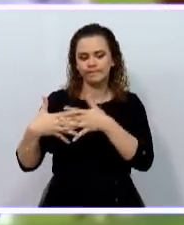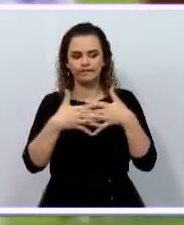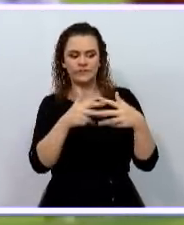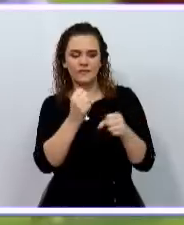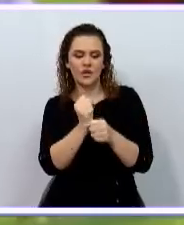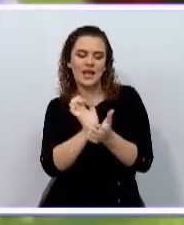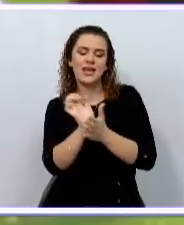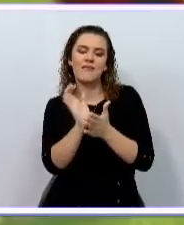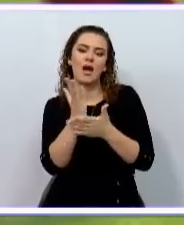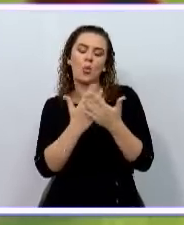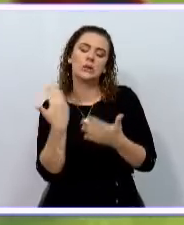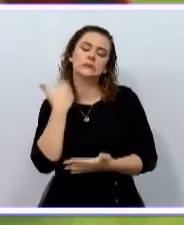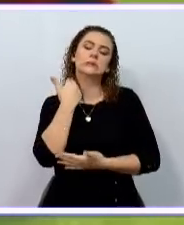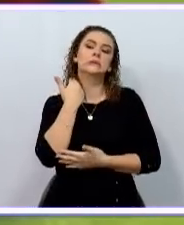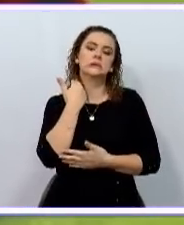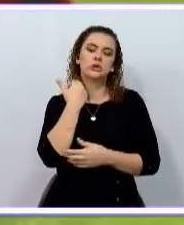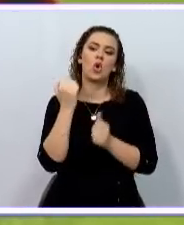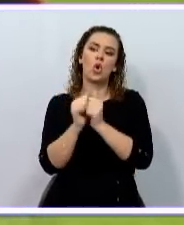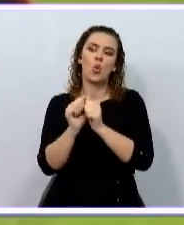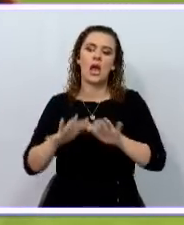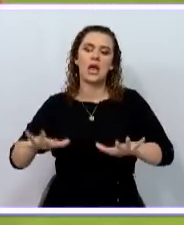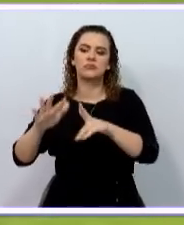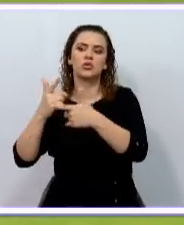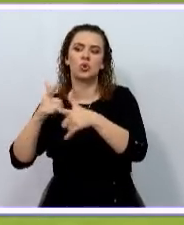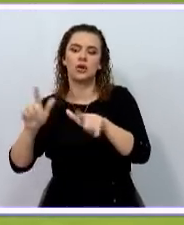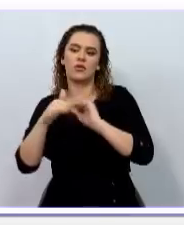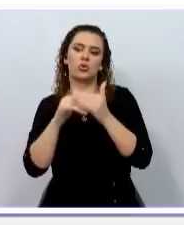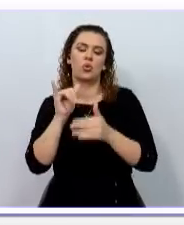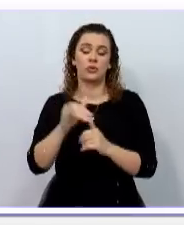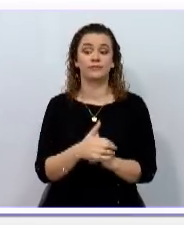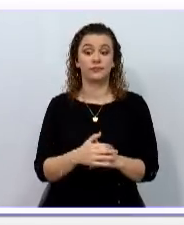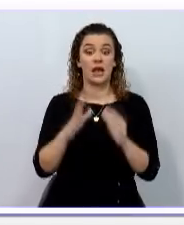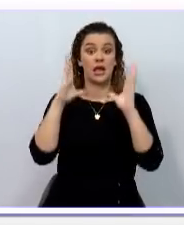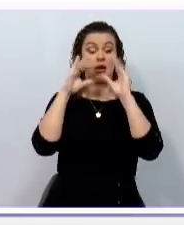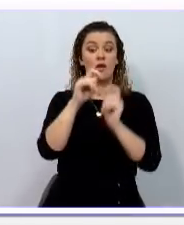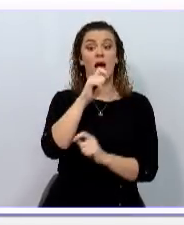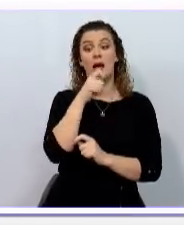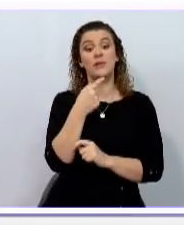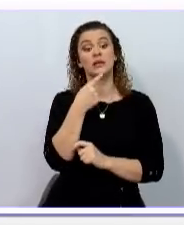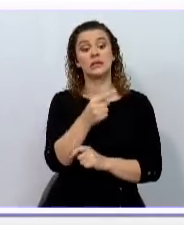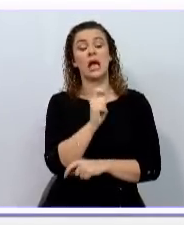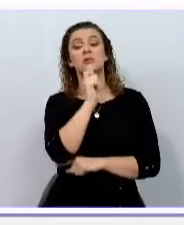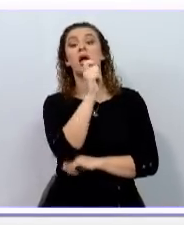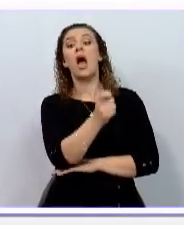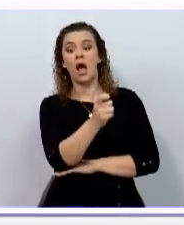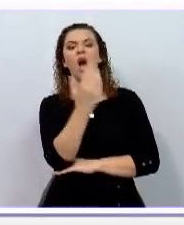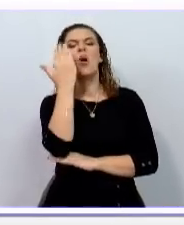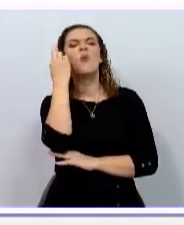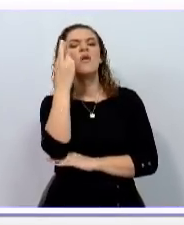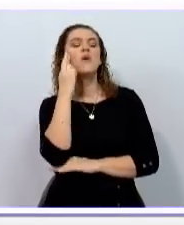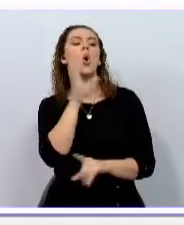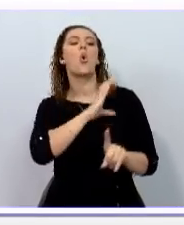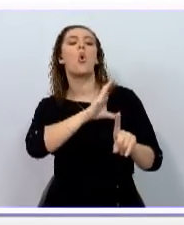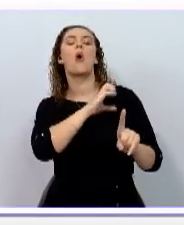ciertas falencias verdad en cuanto a los espacios libres y todo eso el informe arbitral arroja que la tarjeta se da por